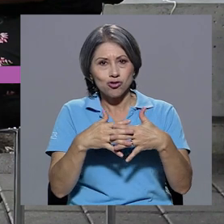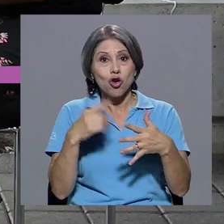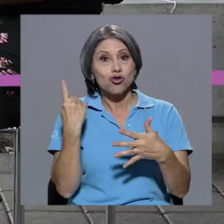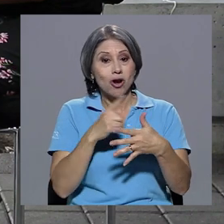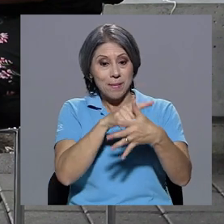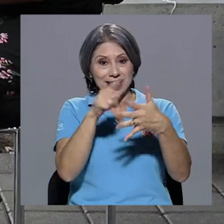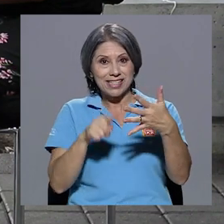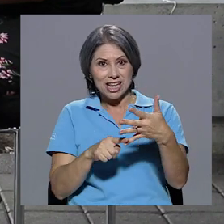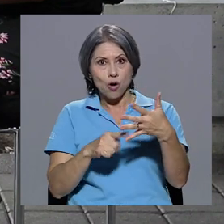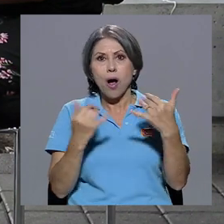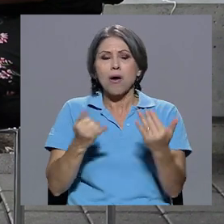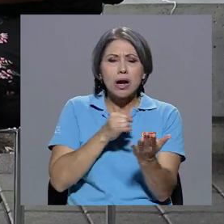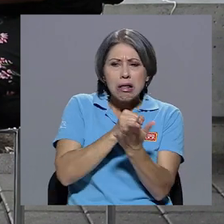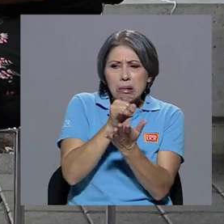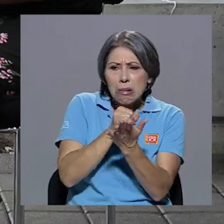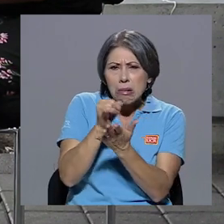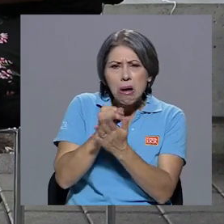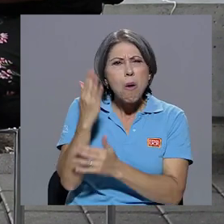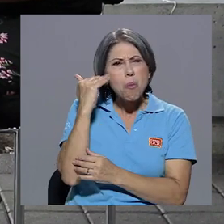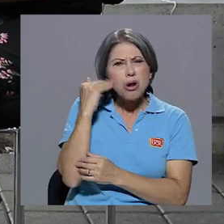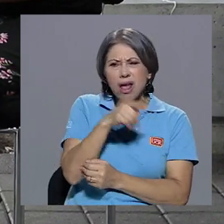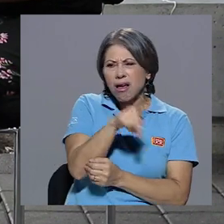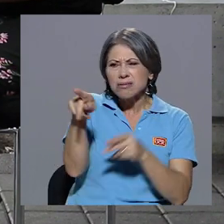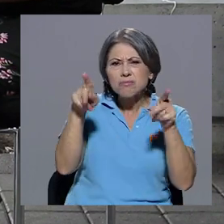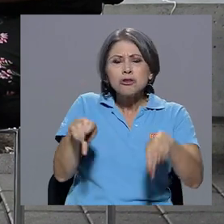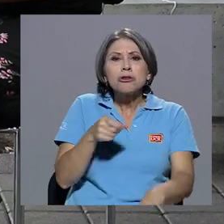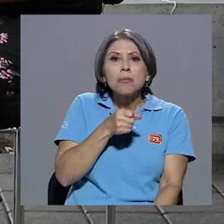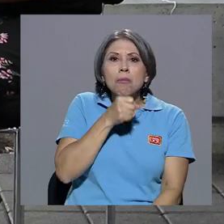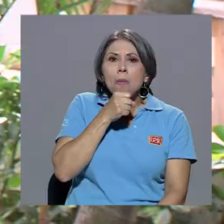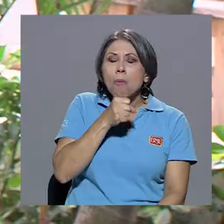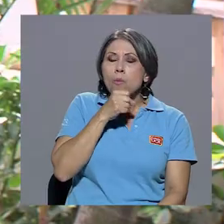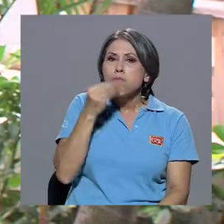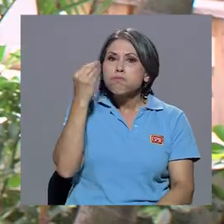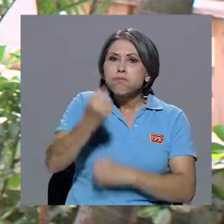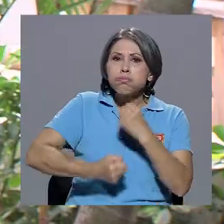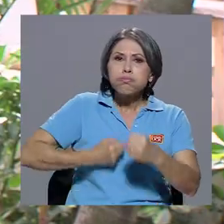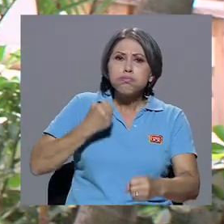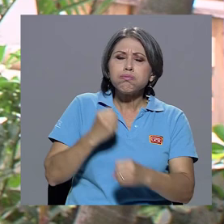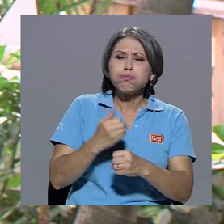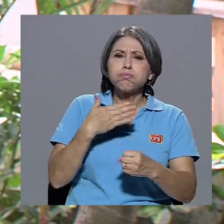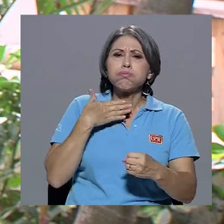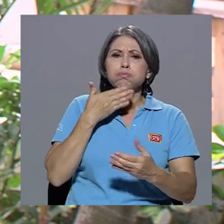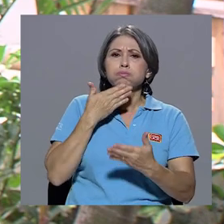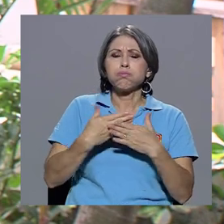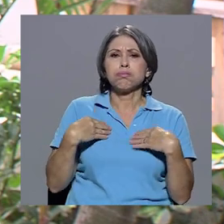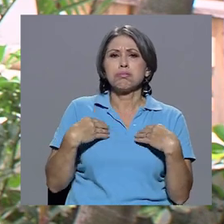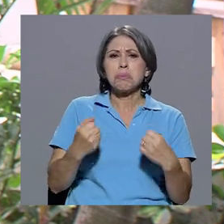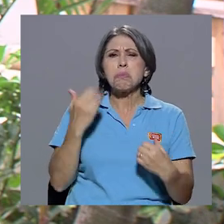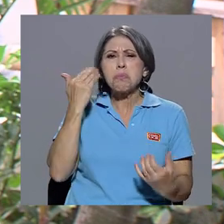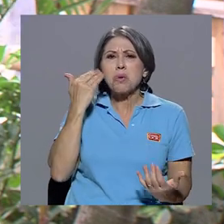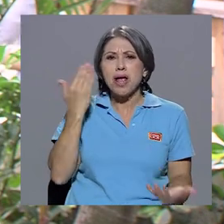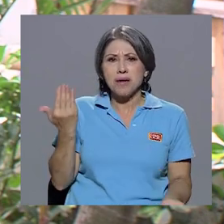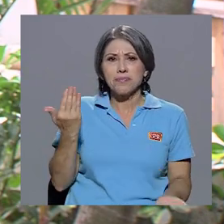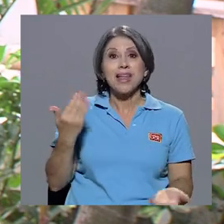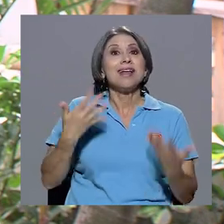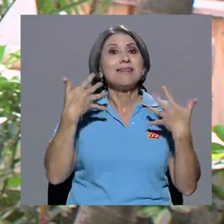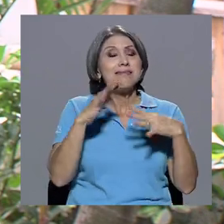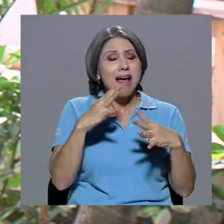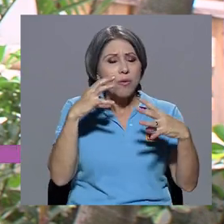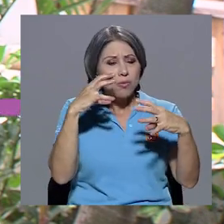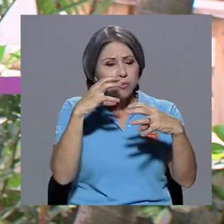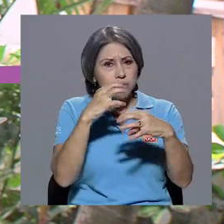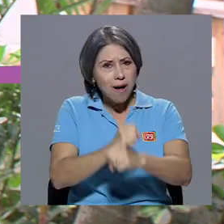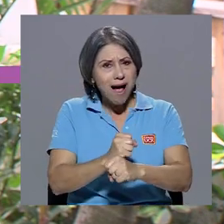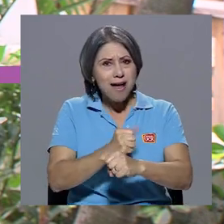qué estas personas han vivido tantos años y con tan buena salud. Y en eso se han llegado algunas conclusiones que se sintetizan en estas